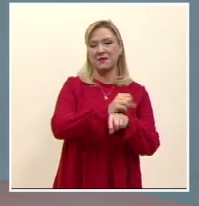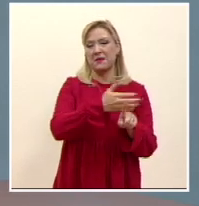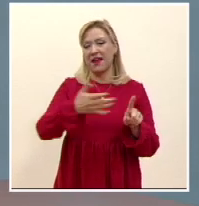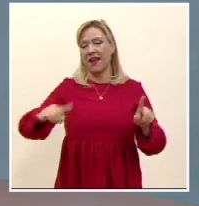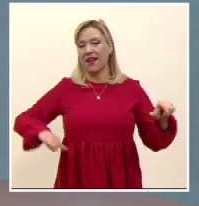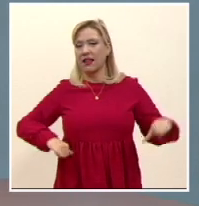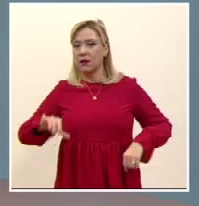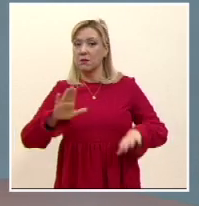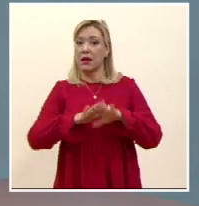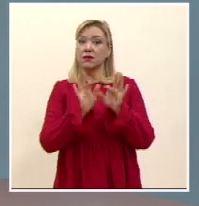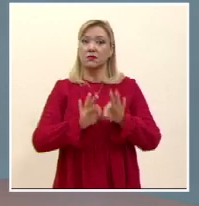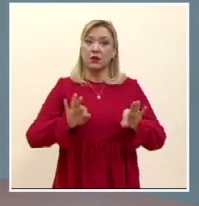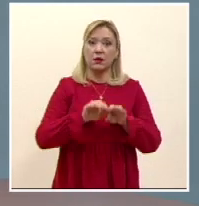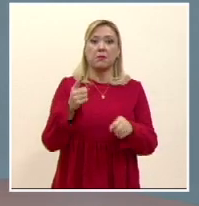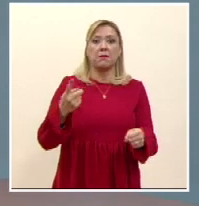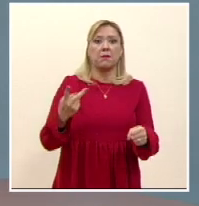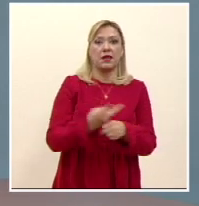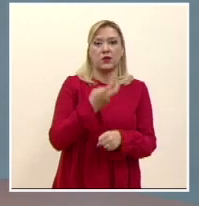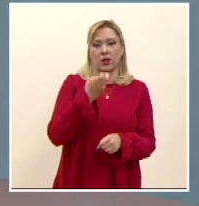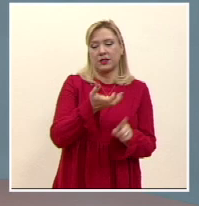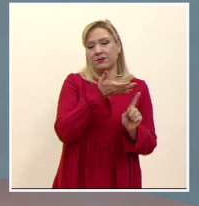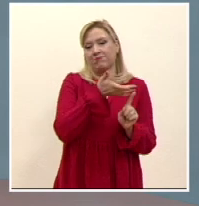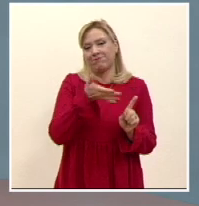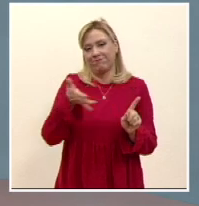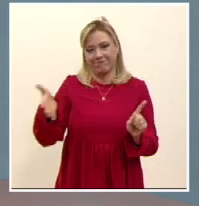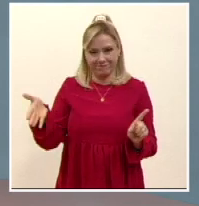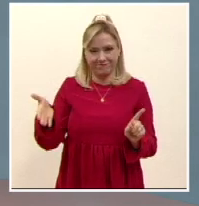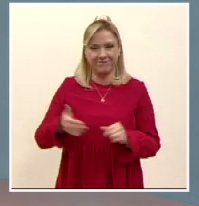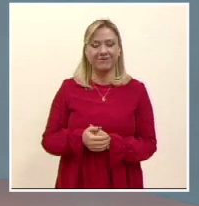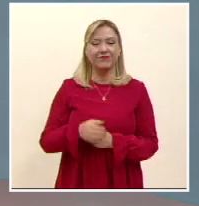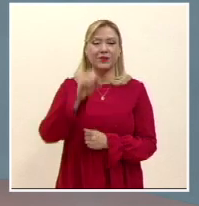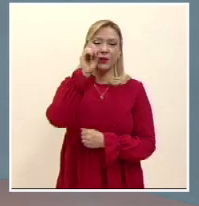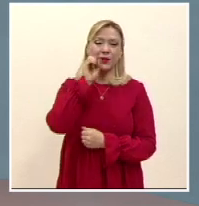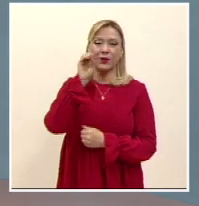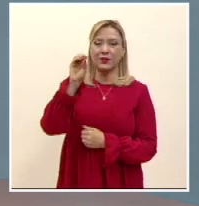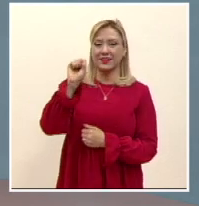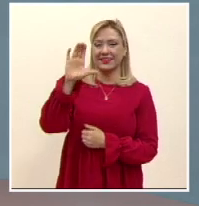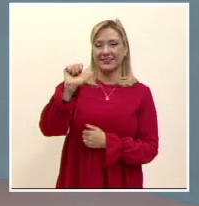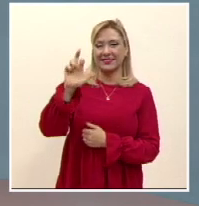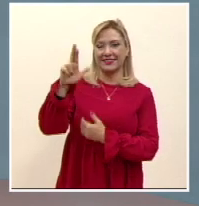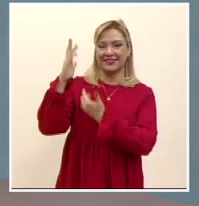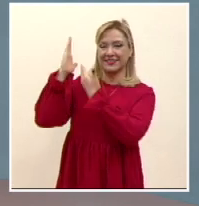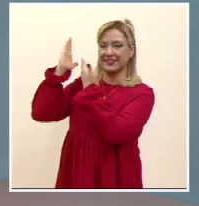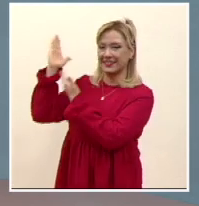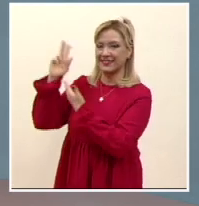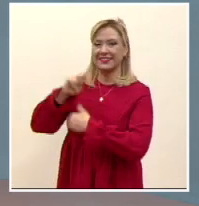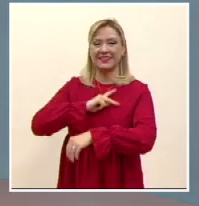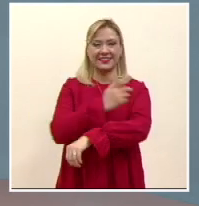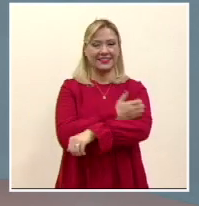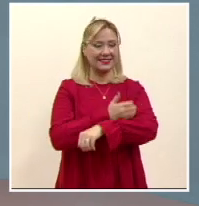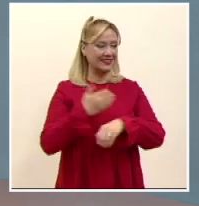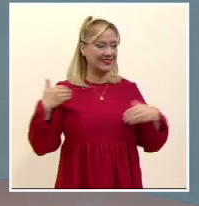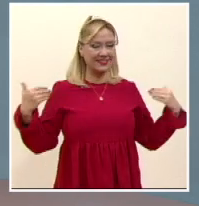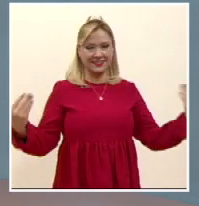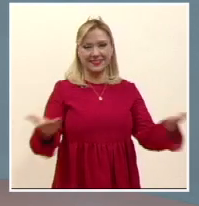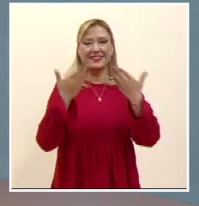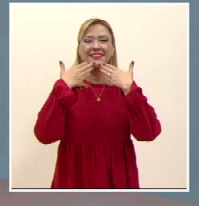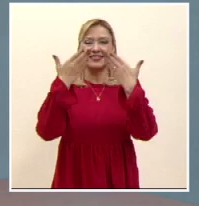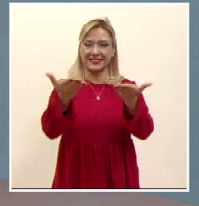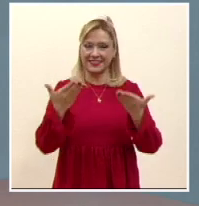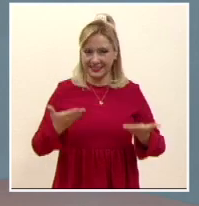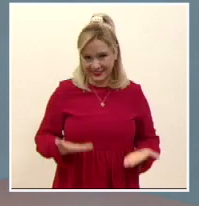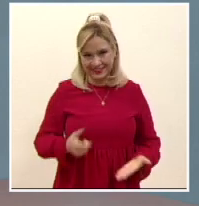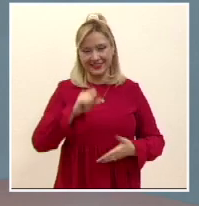las más importantes durante la semana. Soy Oscar González y a nombre de todo este equipo de trabajo le damos la más cordial